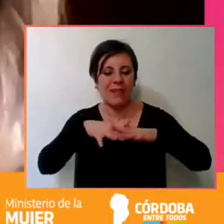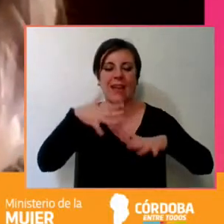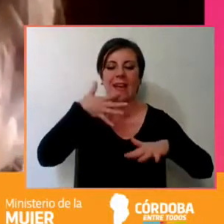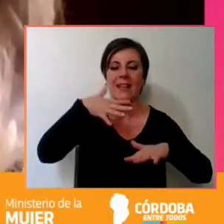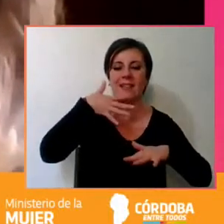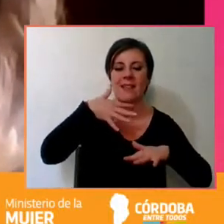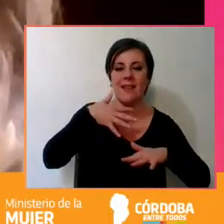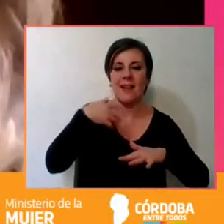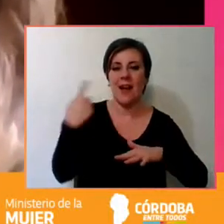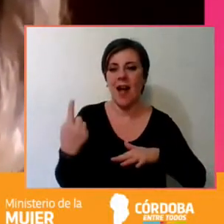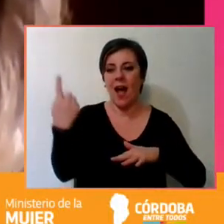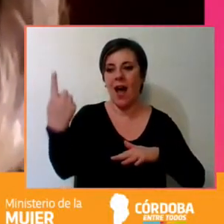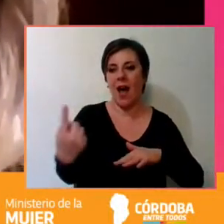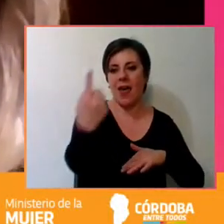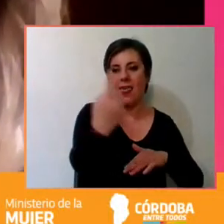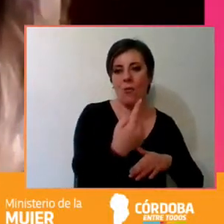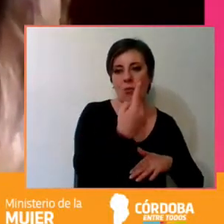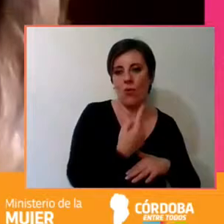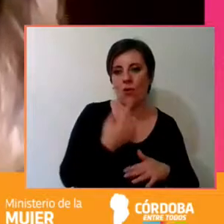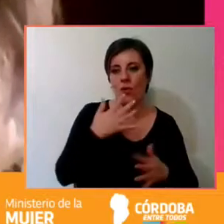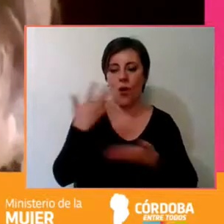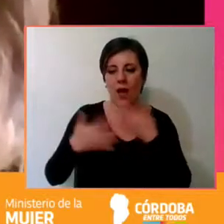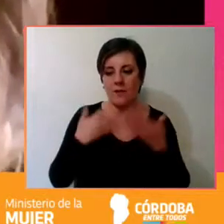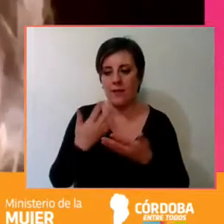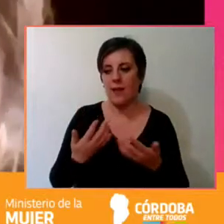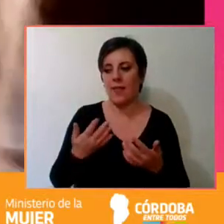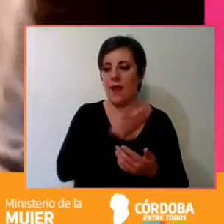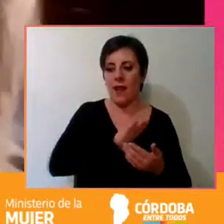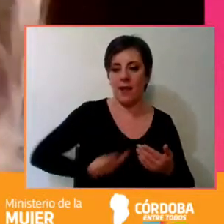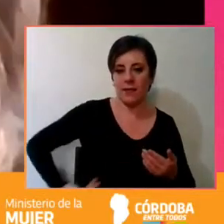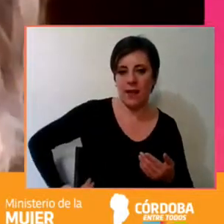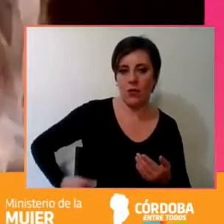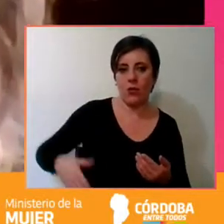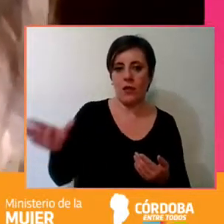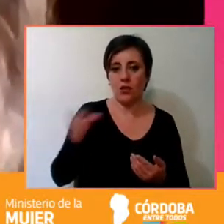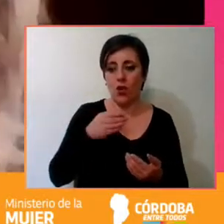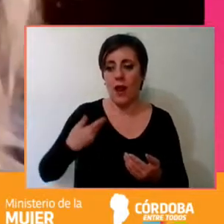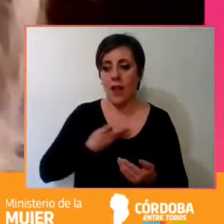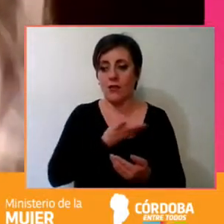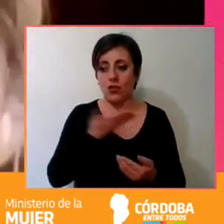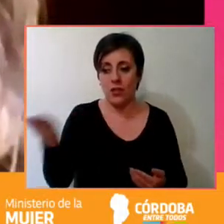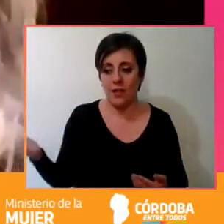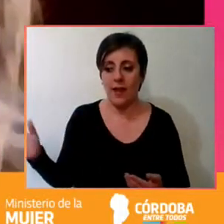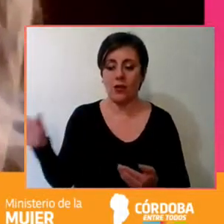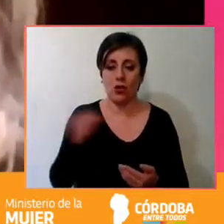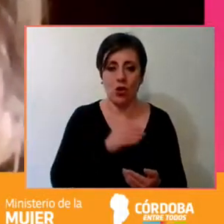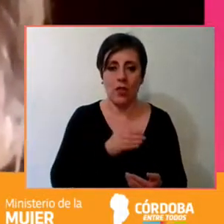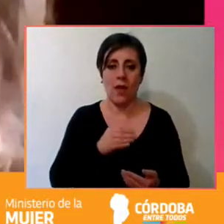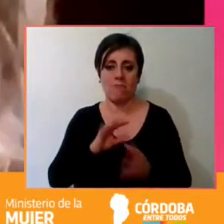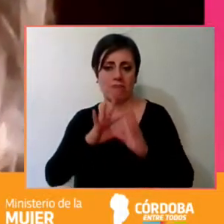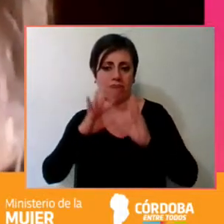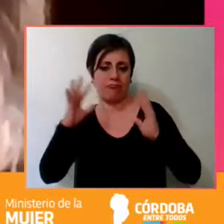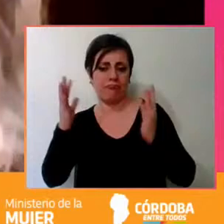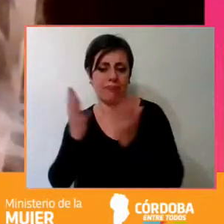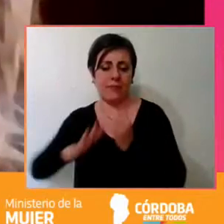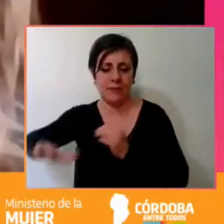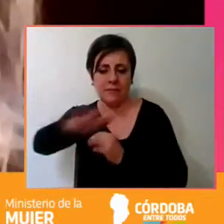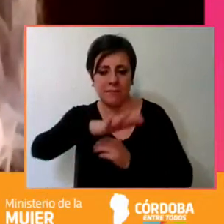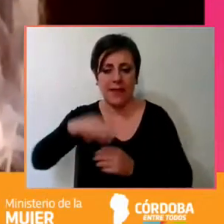en cada uno de los quehaceres del Estado y de toda la sociedad y de todas las esferas, lo social,